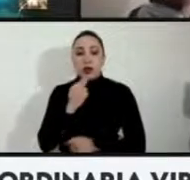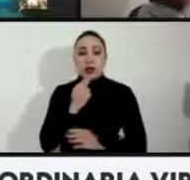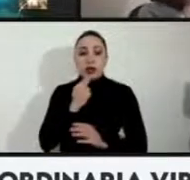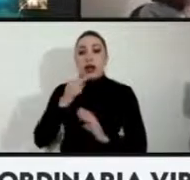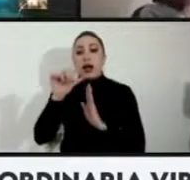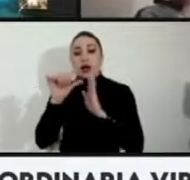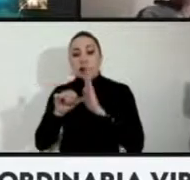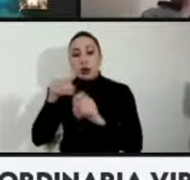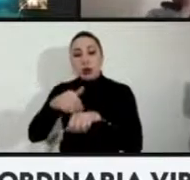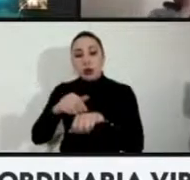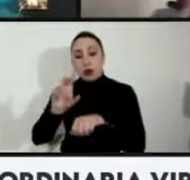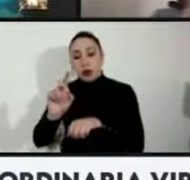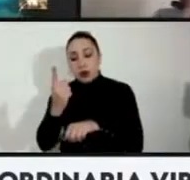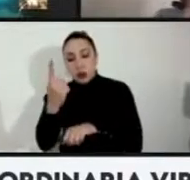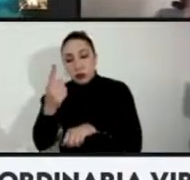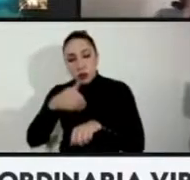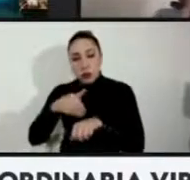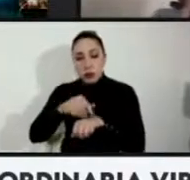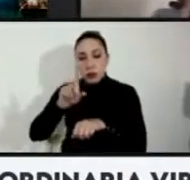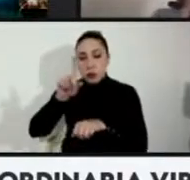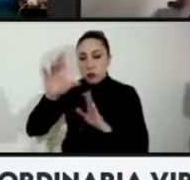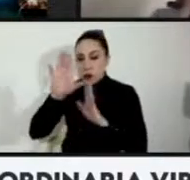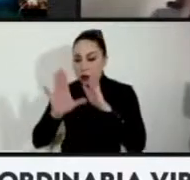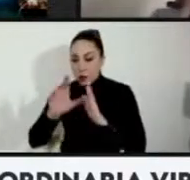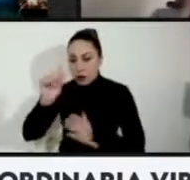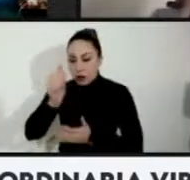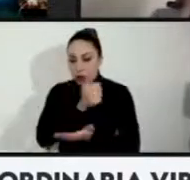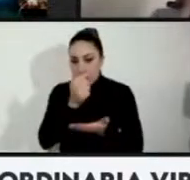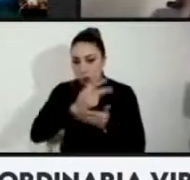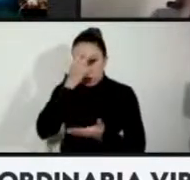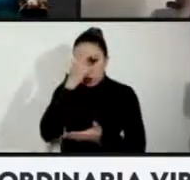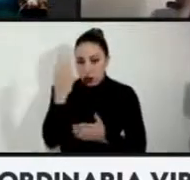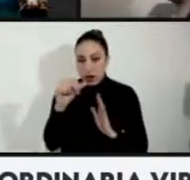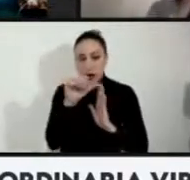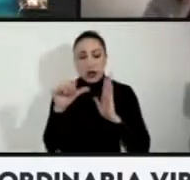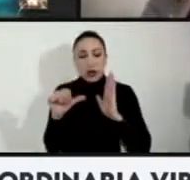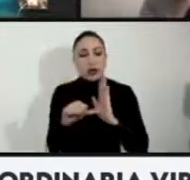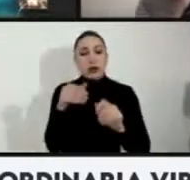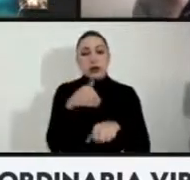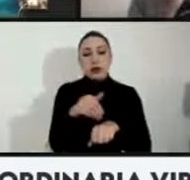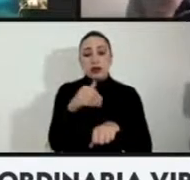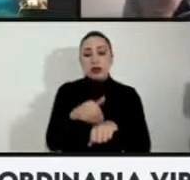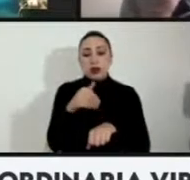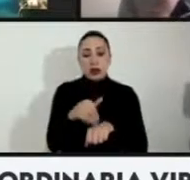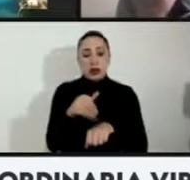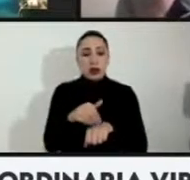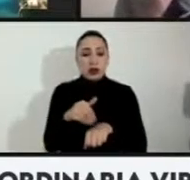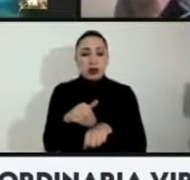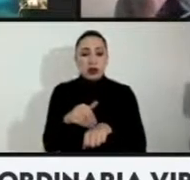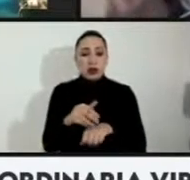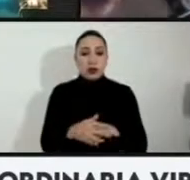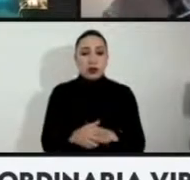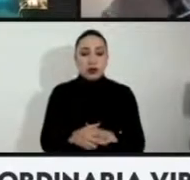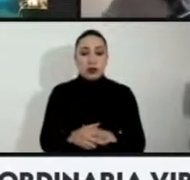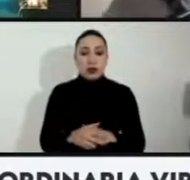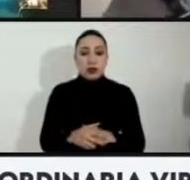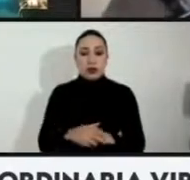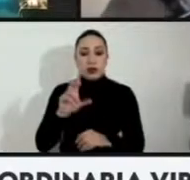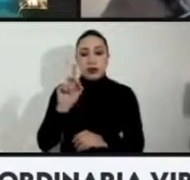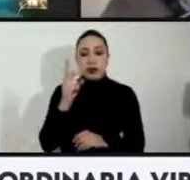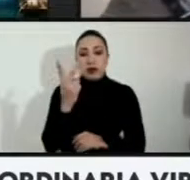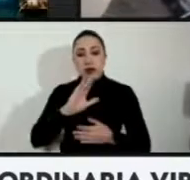1 de la Constitución Política de la Ciudad de México y por los artículos 32,